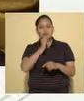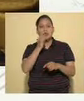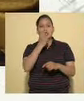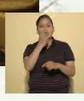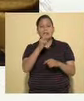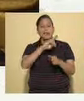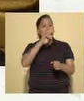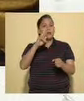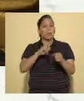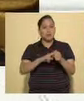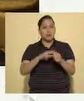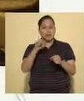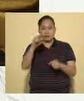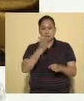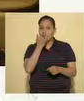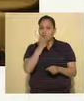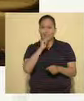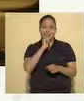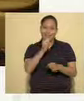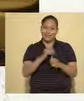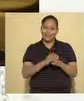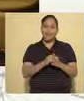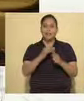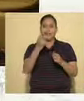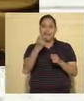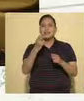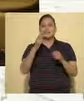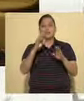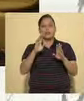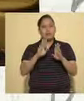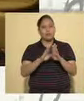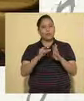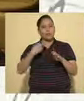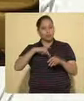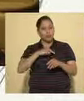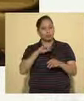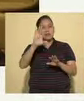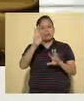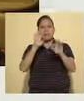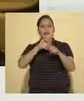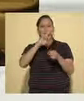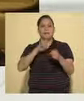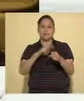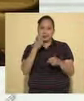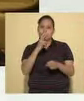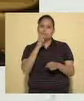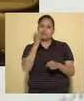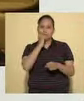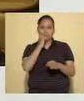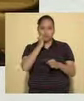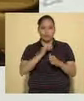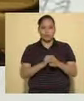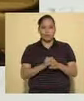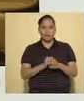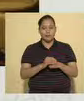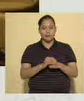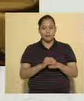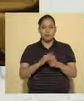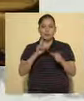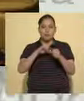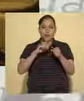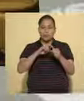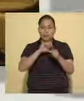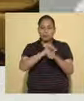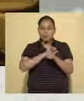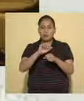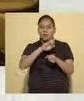que la naturaleza no se equivoca. Entonces, definitivamente regresar a lo natural siempre va a ser lo mejor, como a tus tonos naturales. Pero